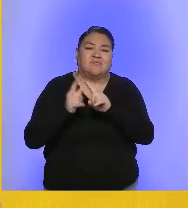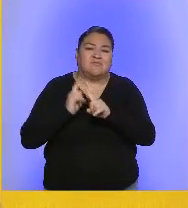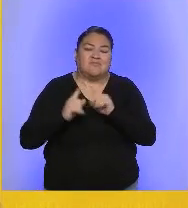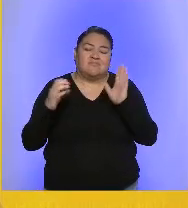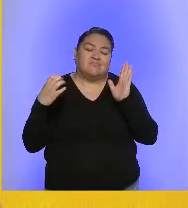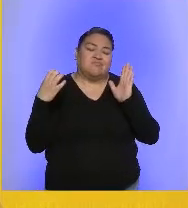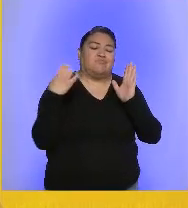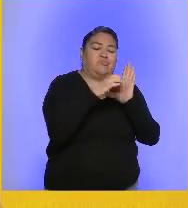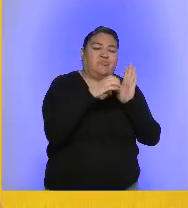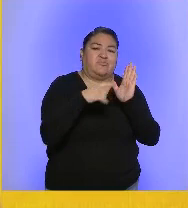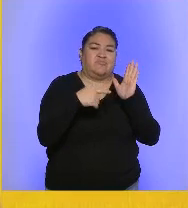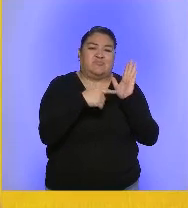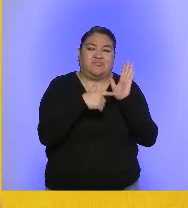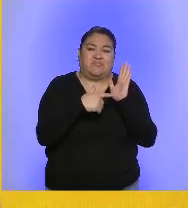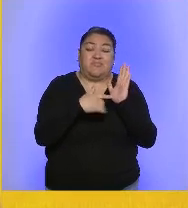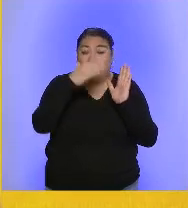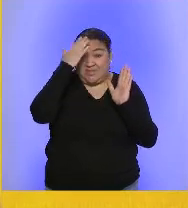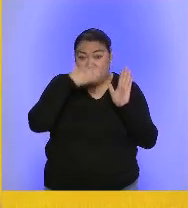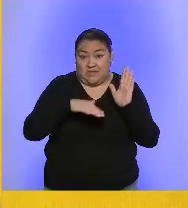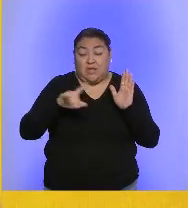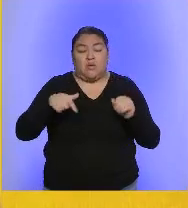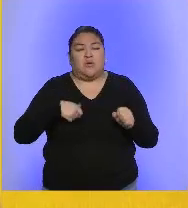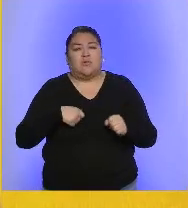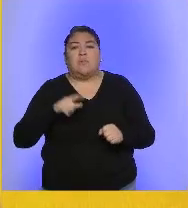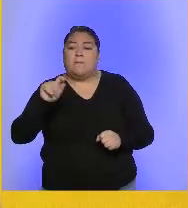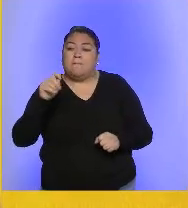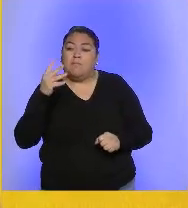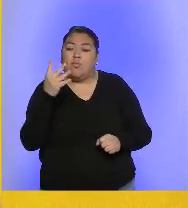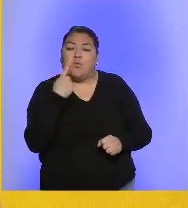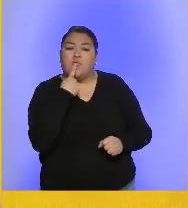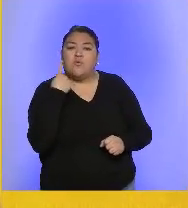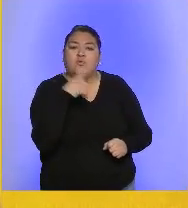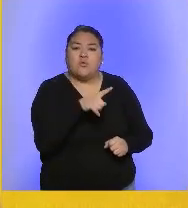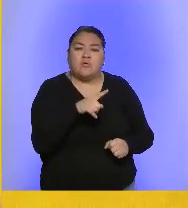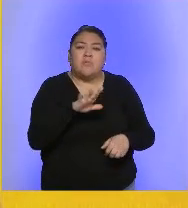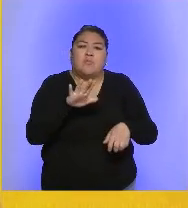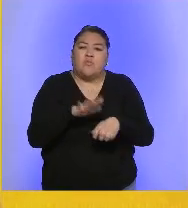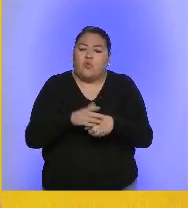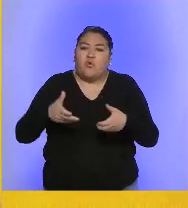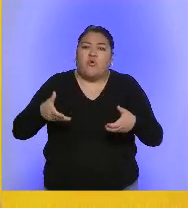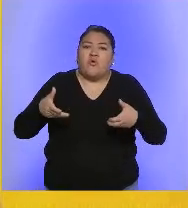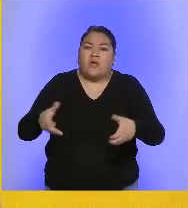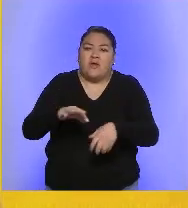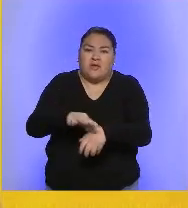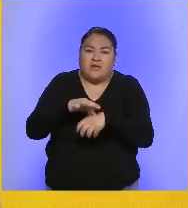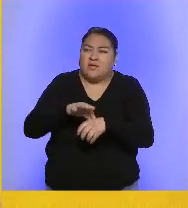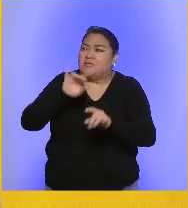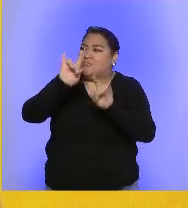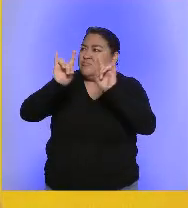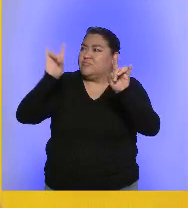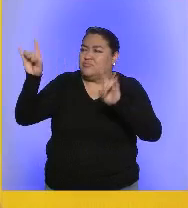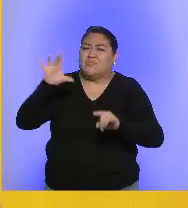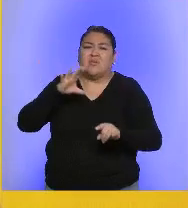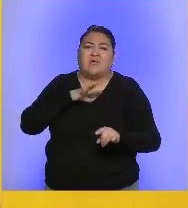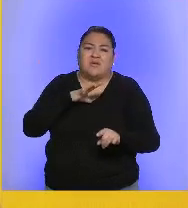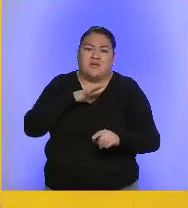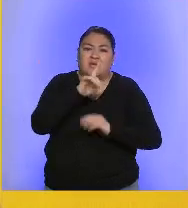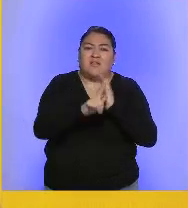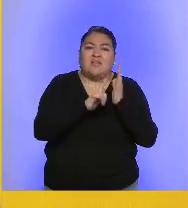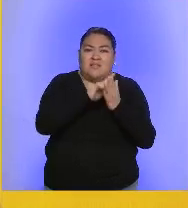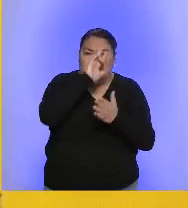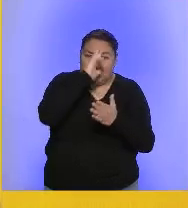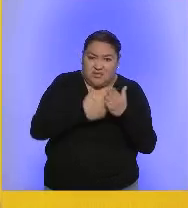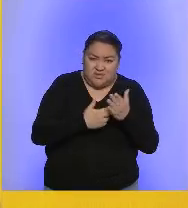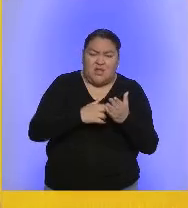denuncias restantes fueron por hechos materiales, es decir, propaganda contraria a la legislación o colocada en lugares no